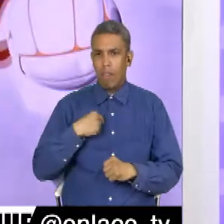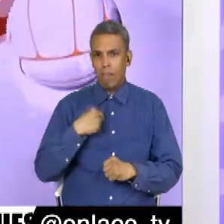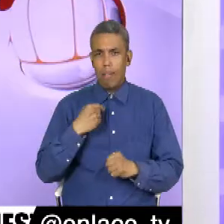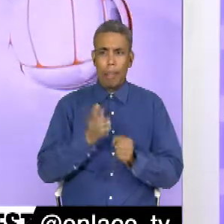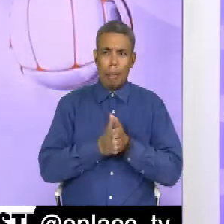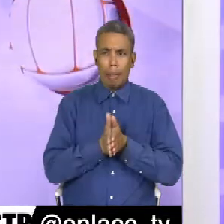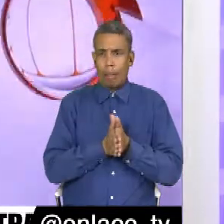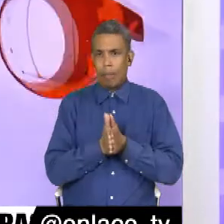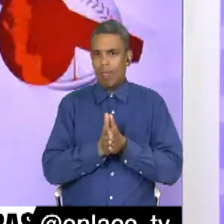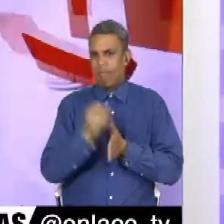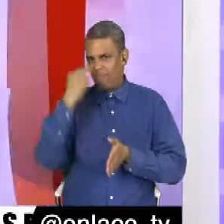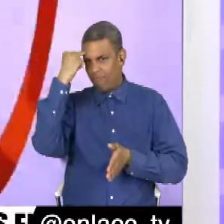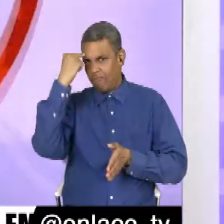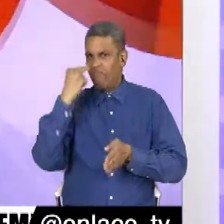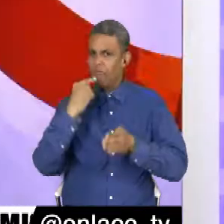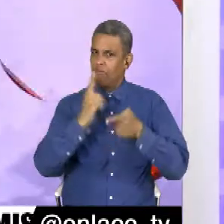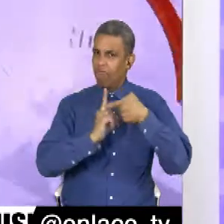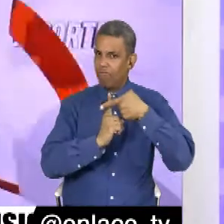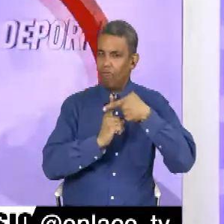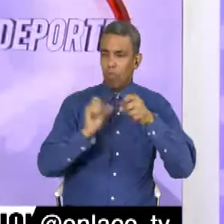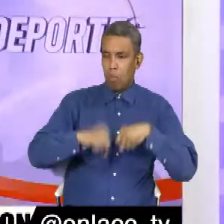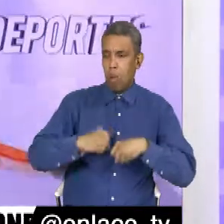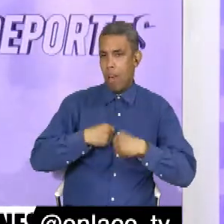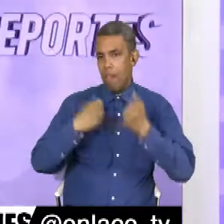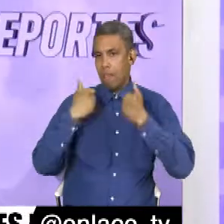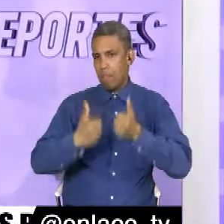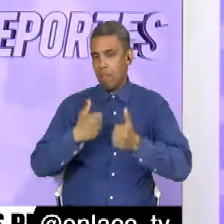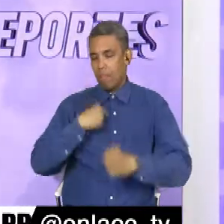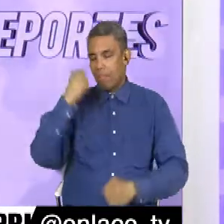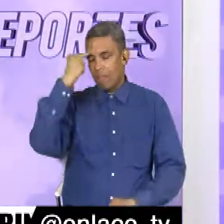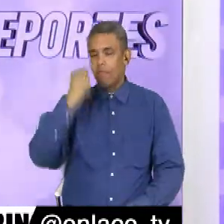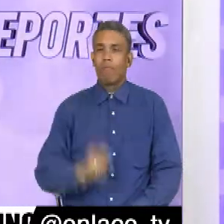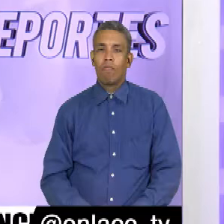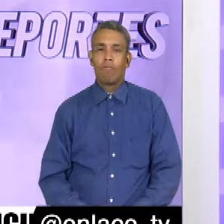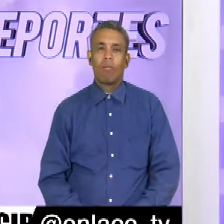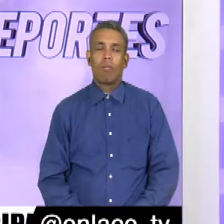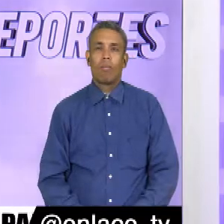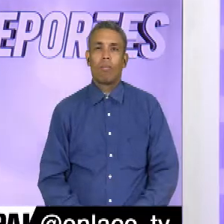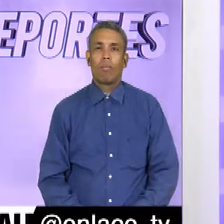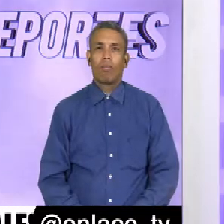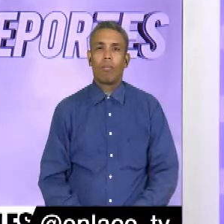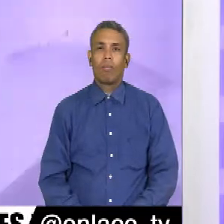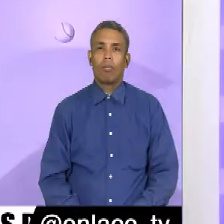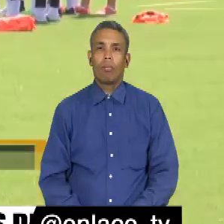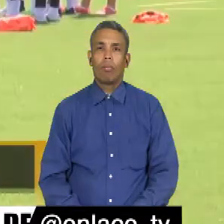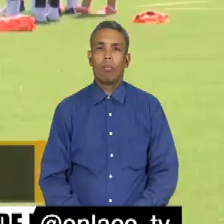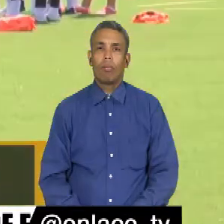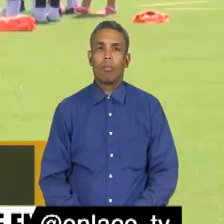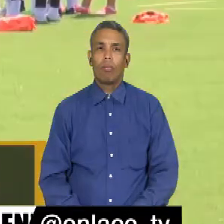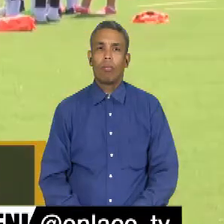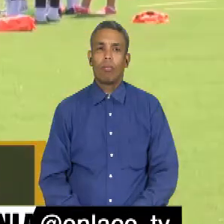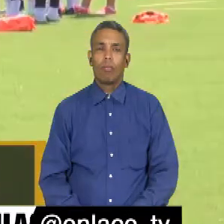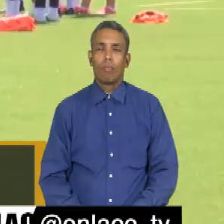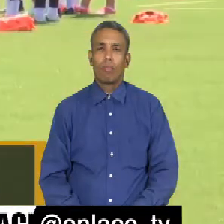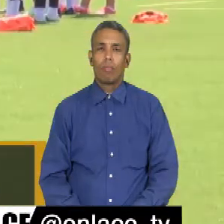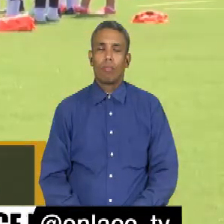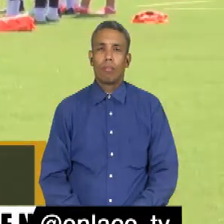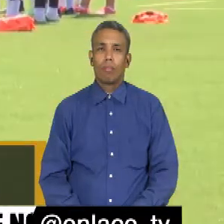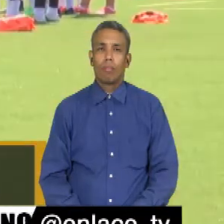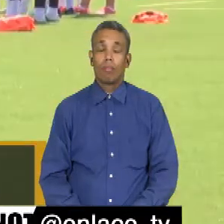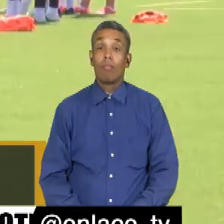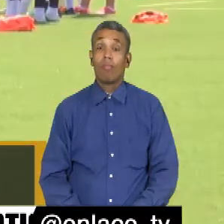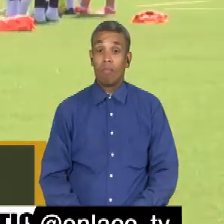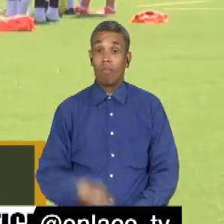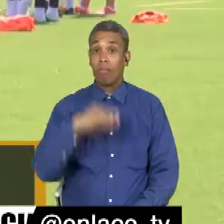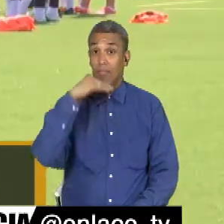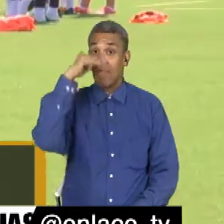expectante y positivista frente a este juego en el estadio Daniel Villa Zapata. Reto grande el que tiene este sábado Alianza